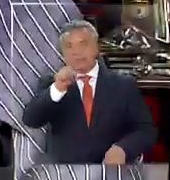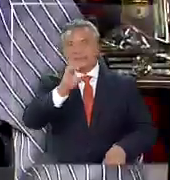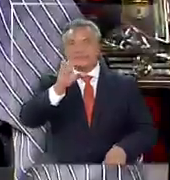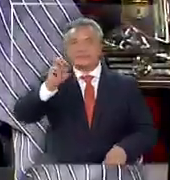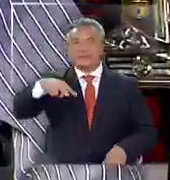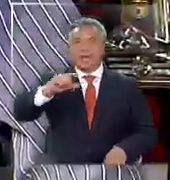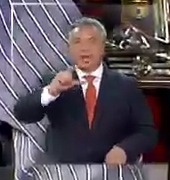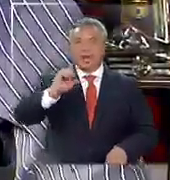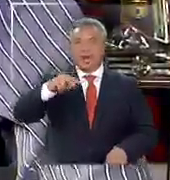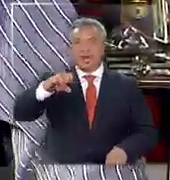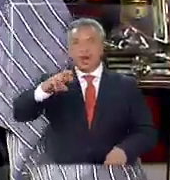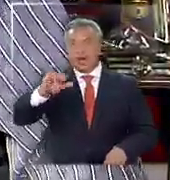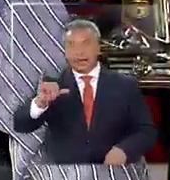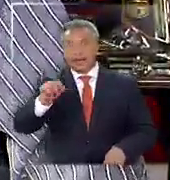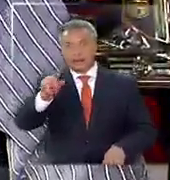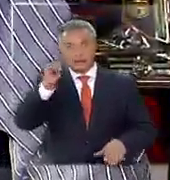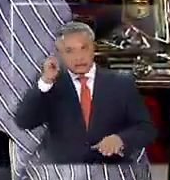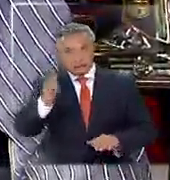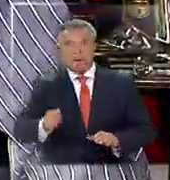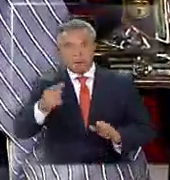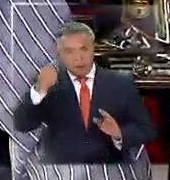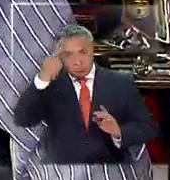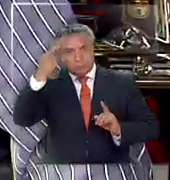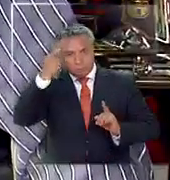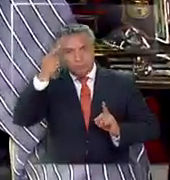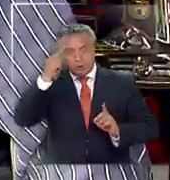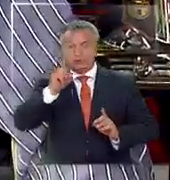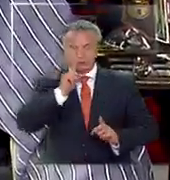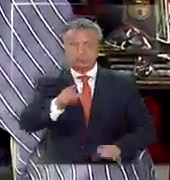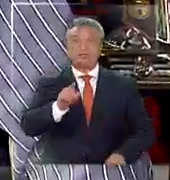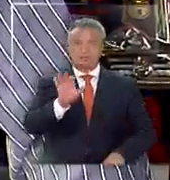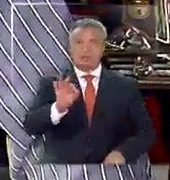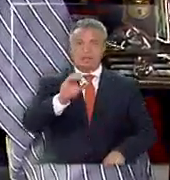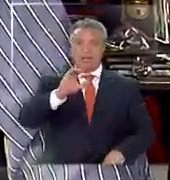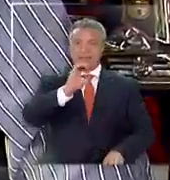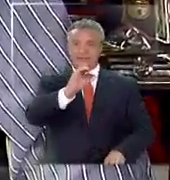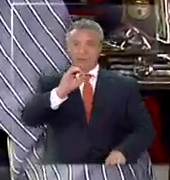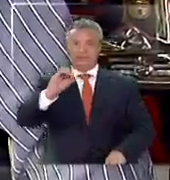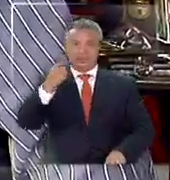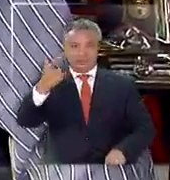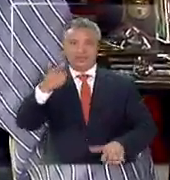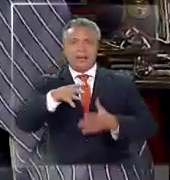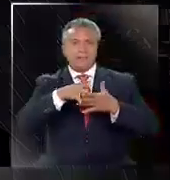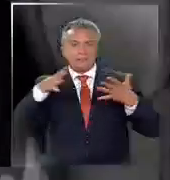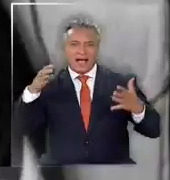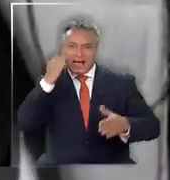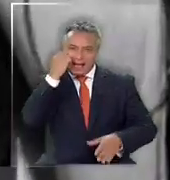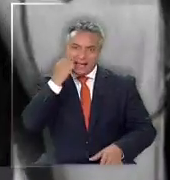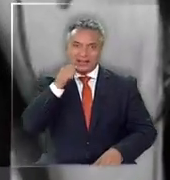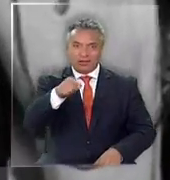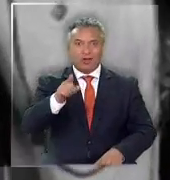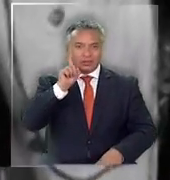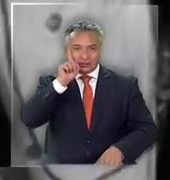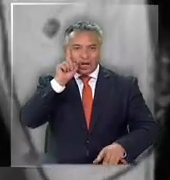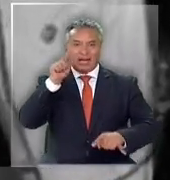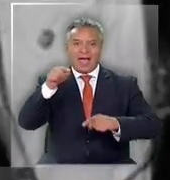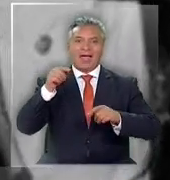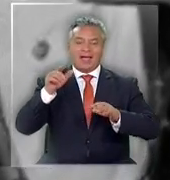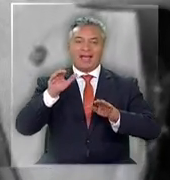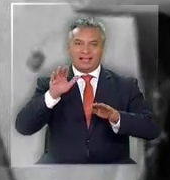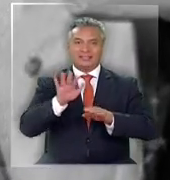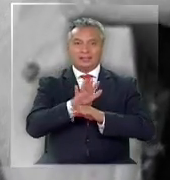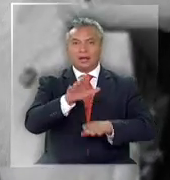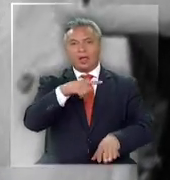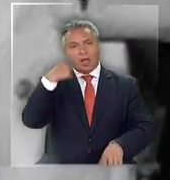que han pasado, siempre Sean Connery está presente entre los James Bond más queridos de la historia del cine. Tenía una cara más de